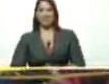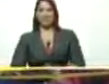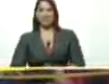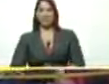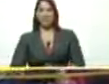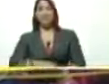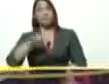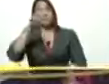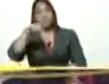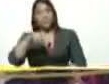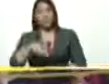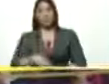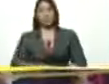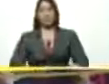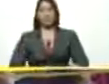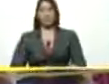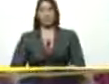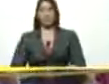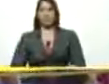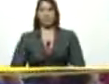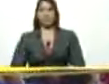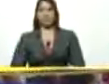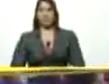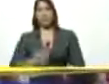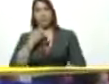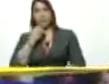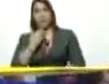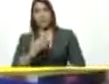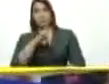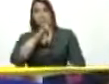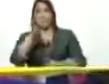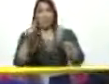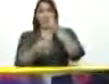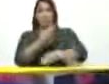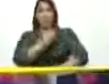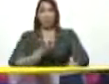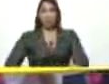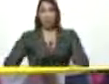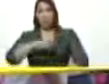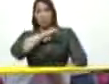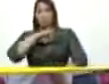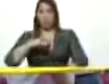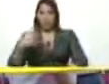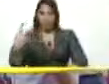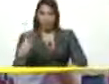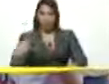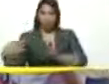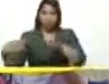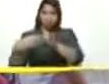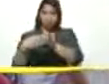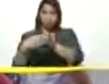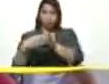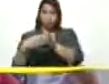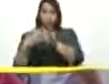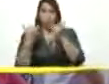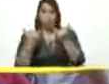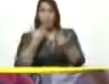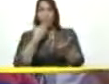Y también le he pedido a la vicepresidenta en privado, ahora le pido en